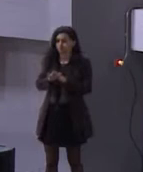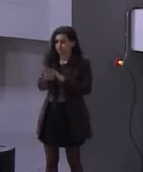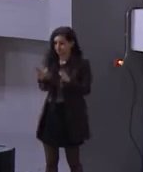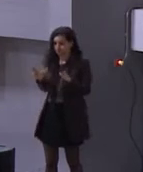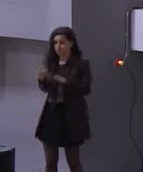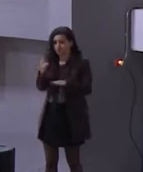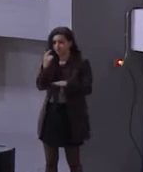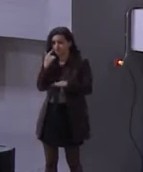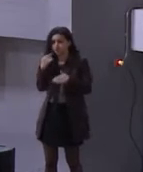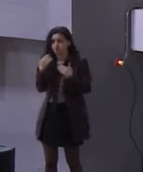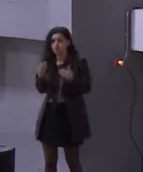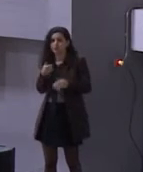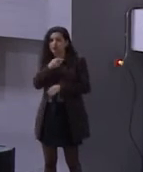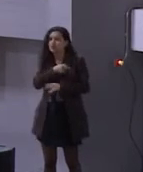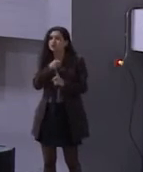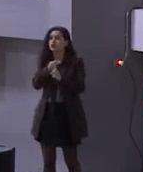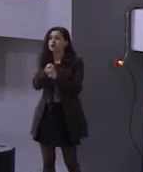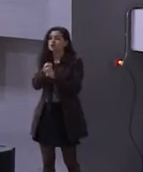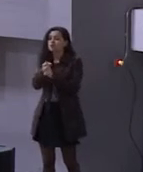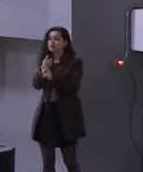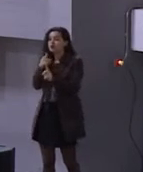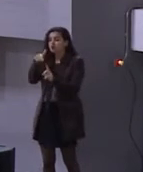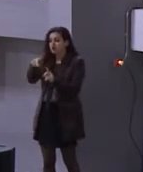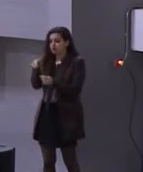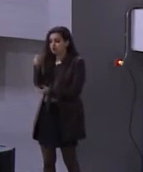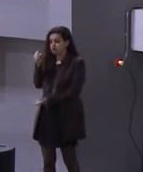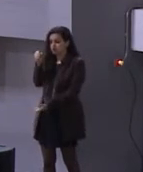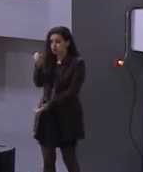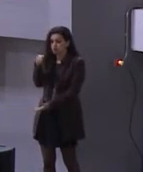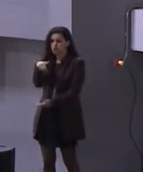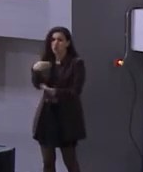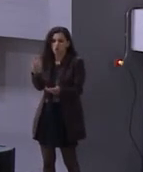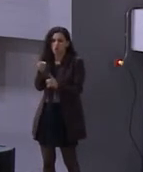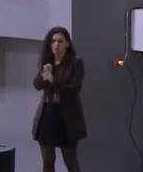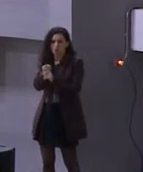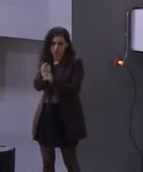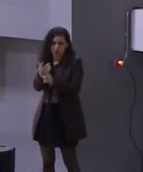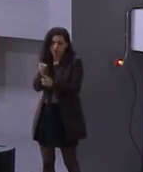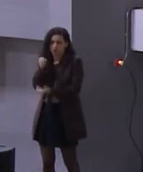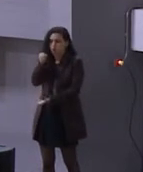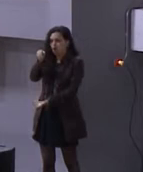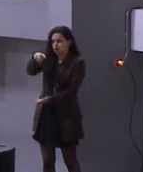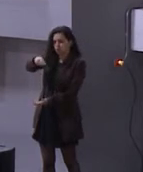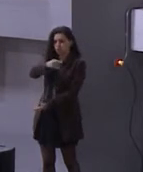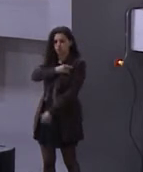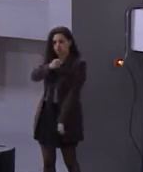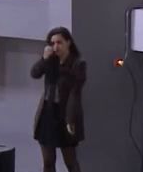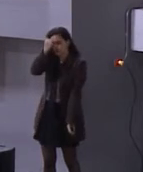entonces, ¿cómo esto impacta el presupuesto? Tuvimos que actuar de la Universidad Pedagógica Nacional.